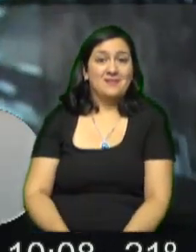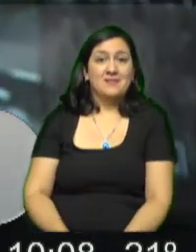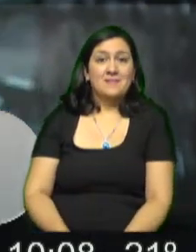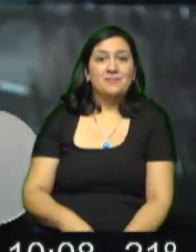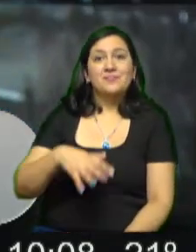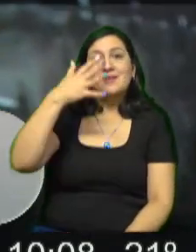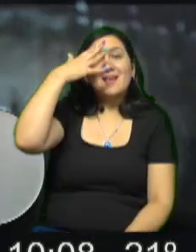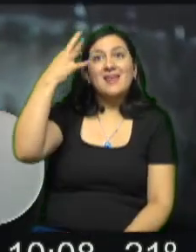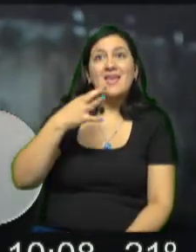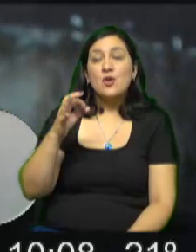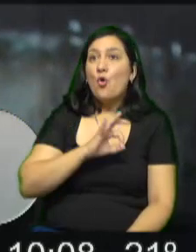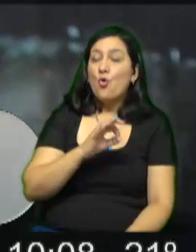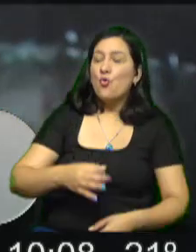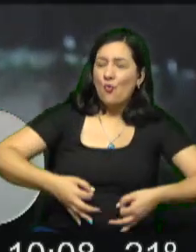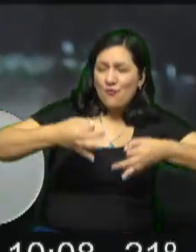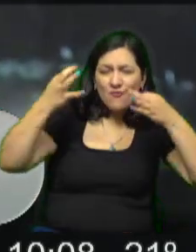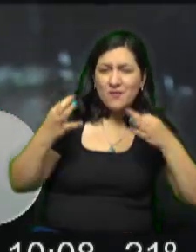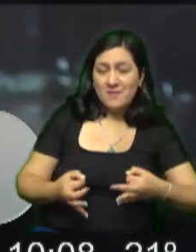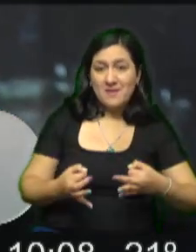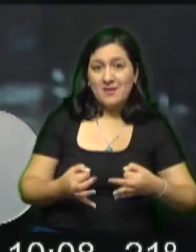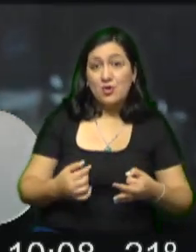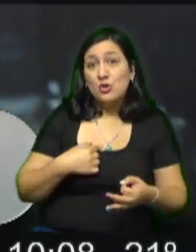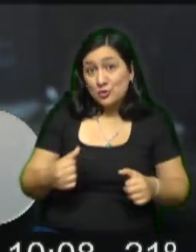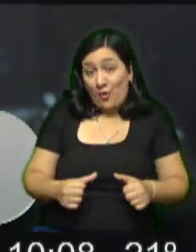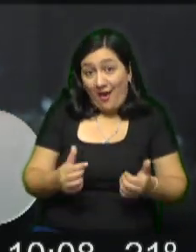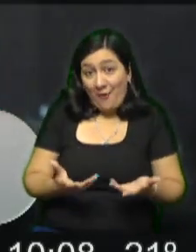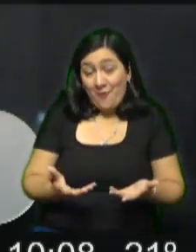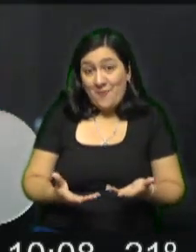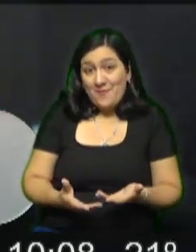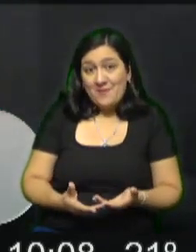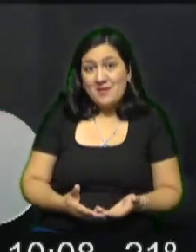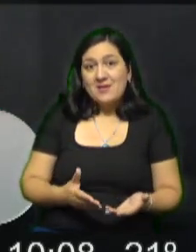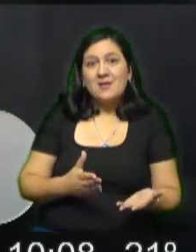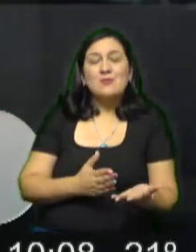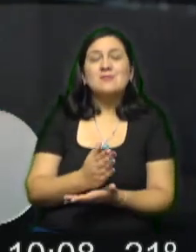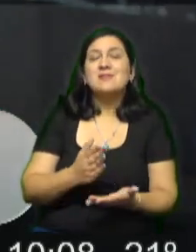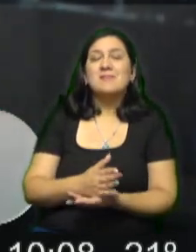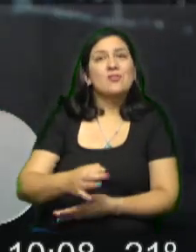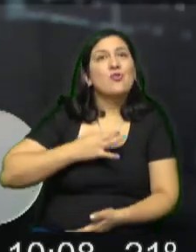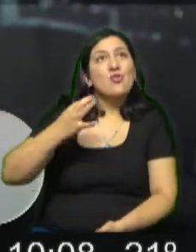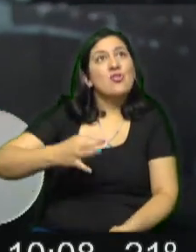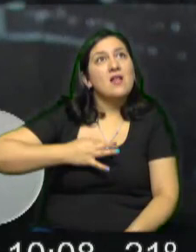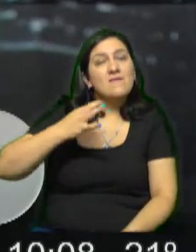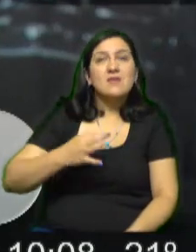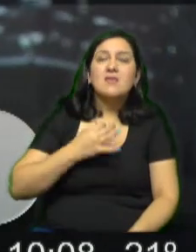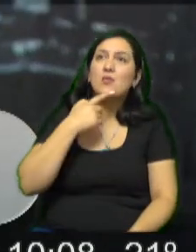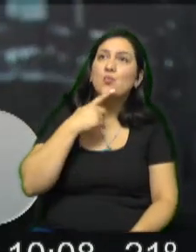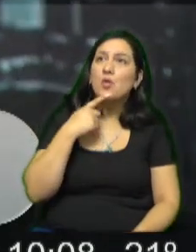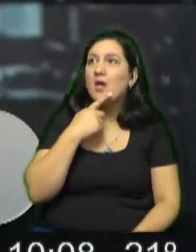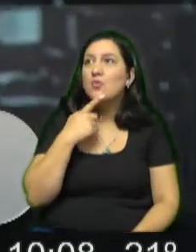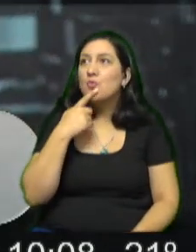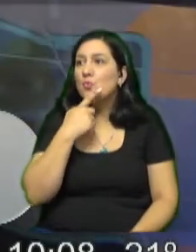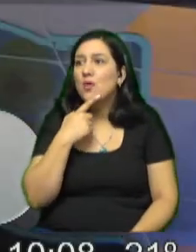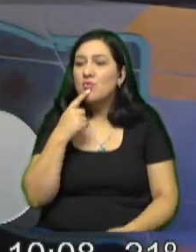Creer más o confirmar un poquito más lo que yo hago. Que uno siempre pasa la vida entera a veces preguntándose, ¿no? Si uno